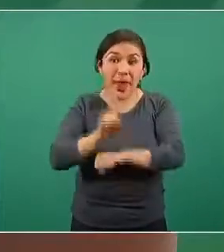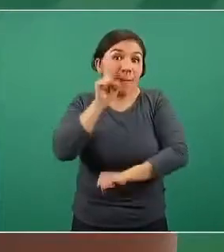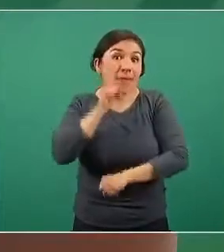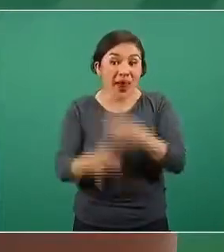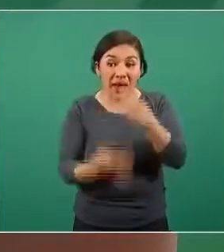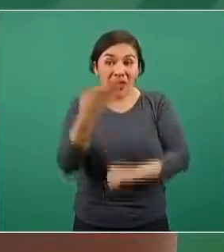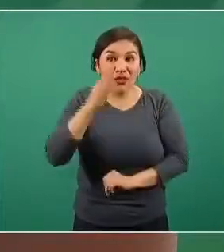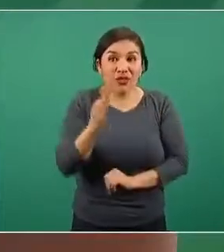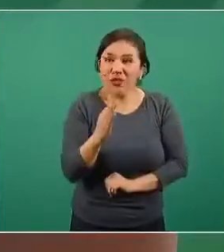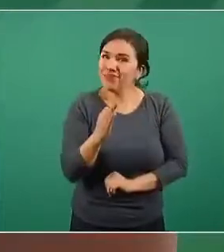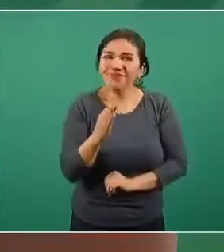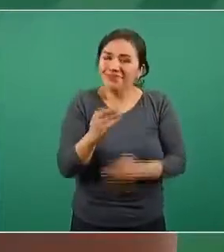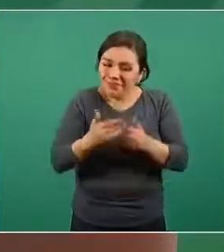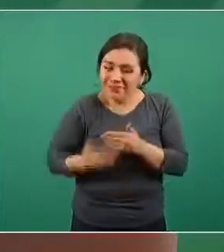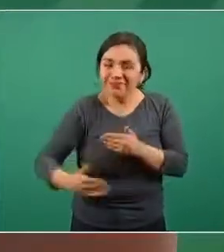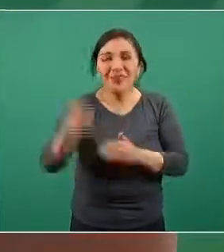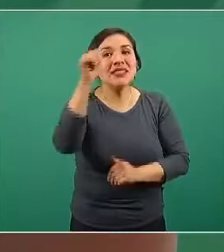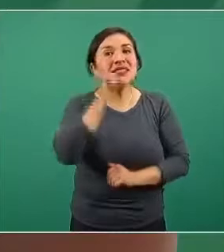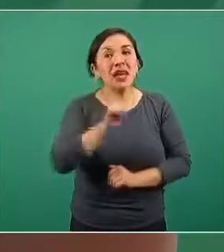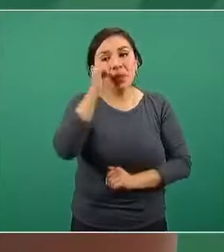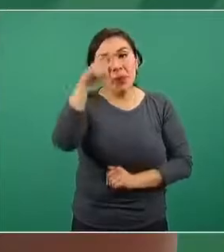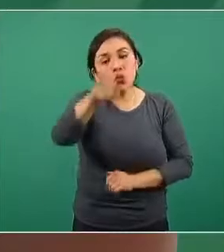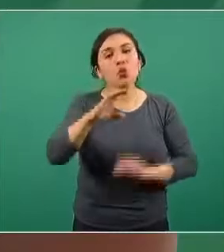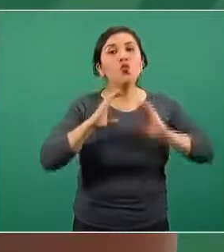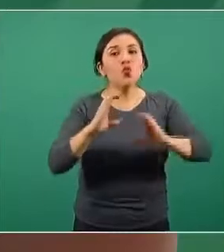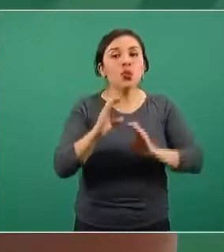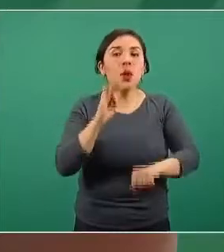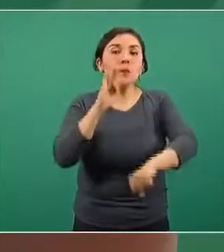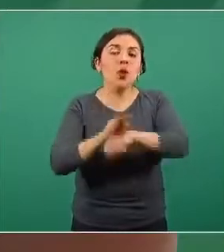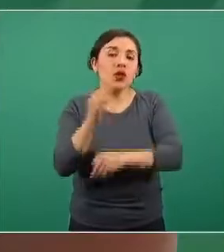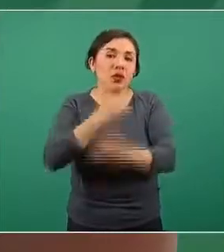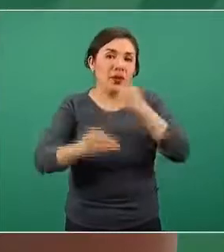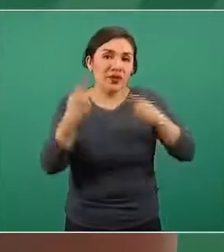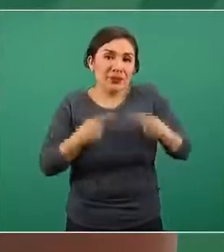febrero, sino siempre, para cuidarnos y proteger a los demás.